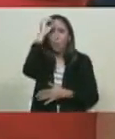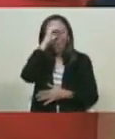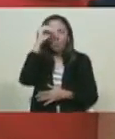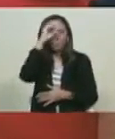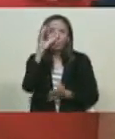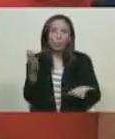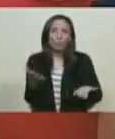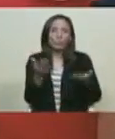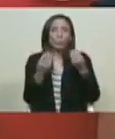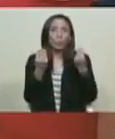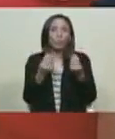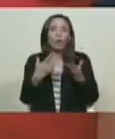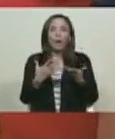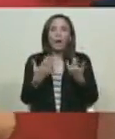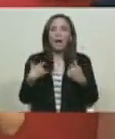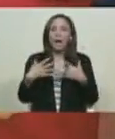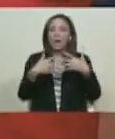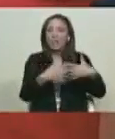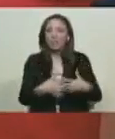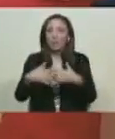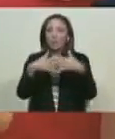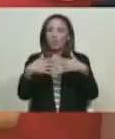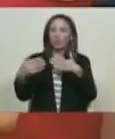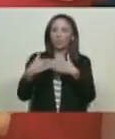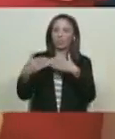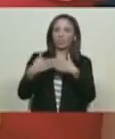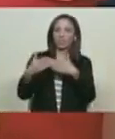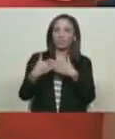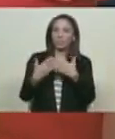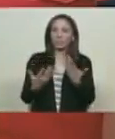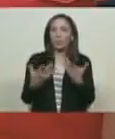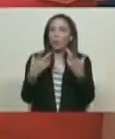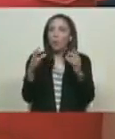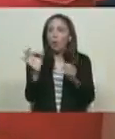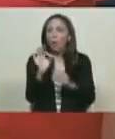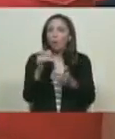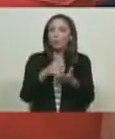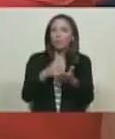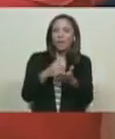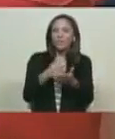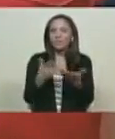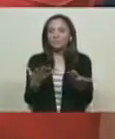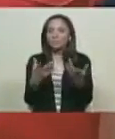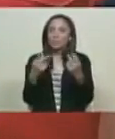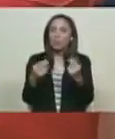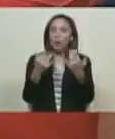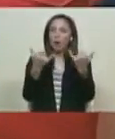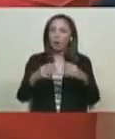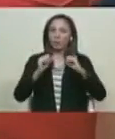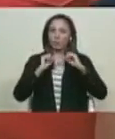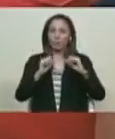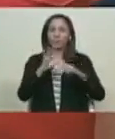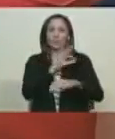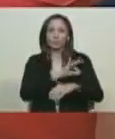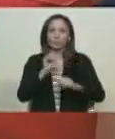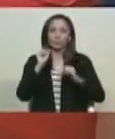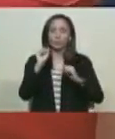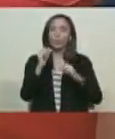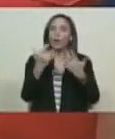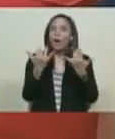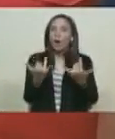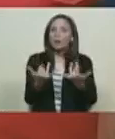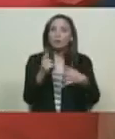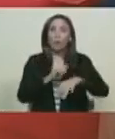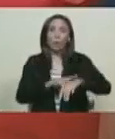de entregar a la patria o la gallardía de construir el socialismo científico. Hoy nos toca la hora de asegurar